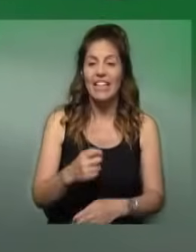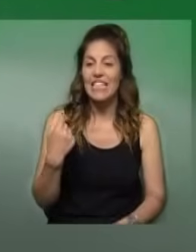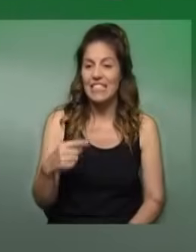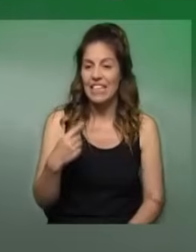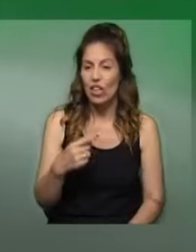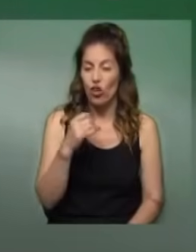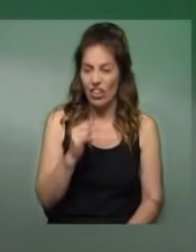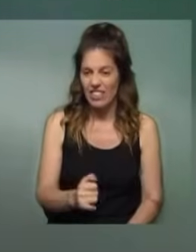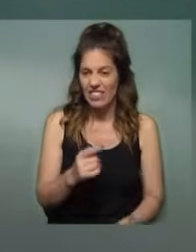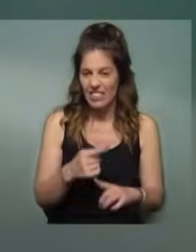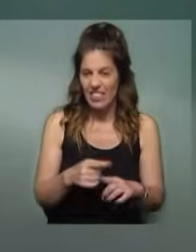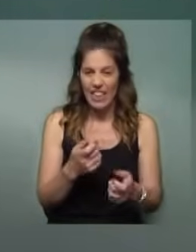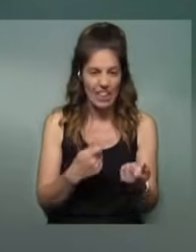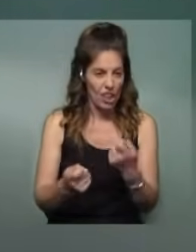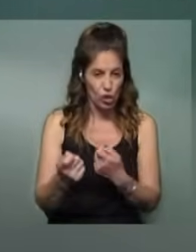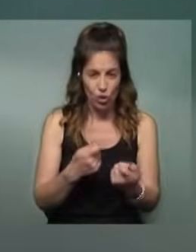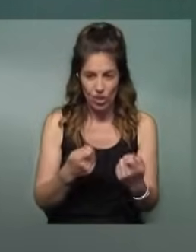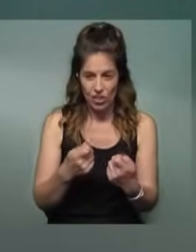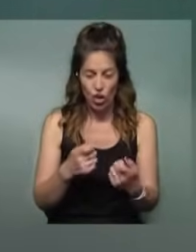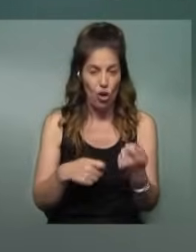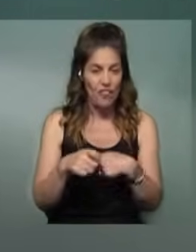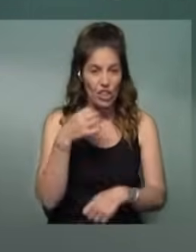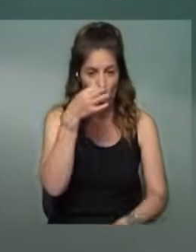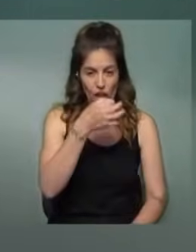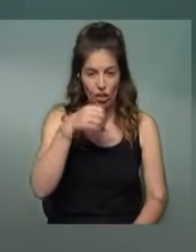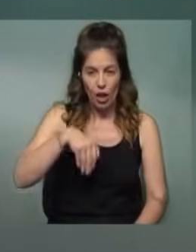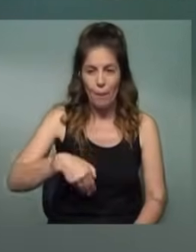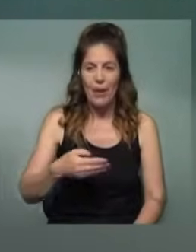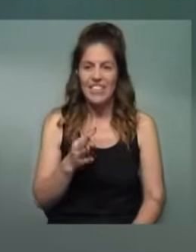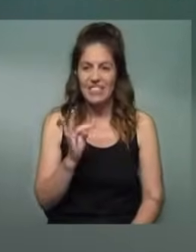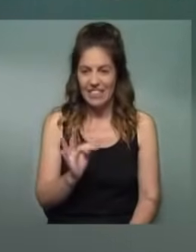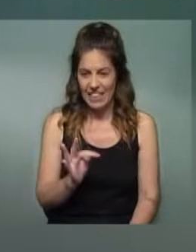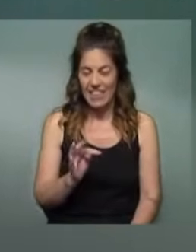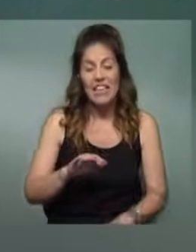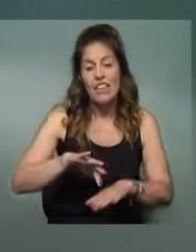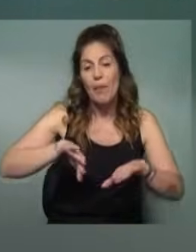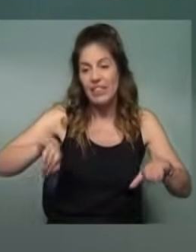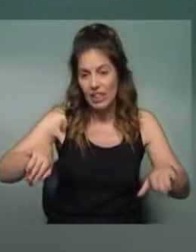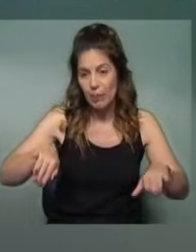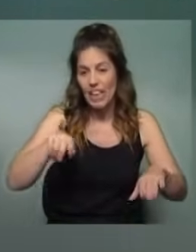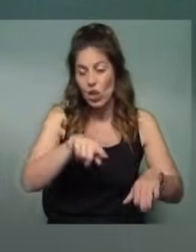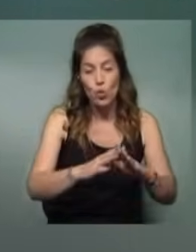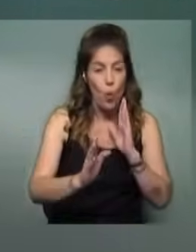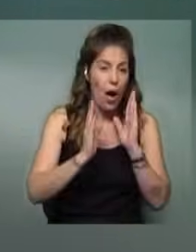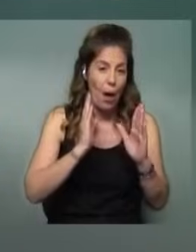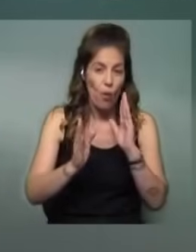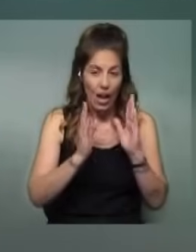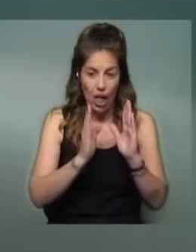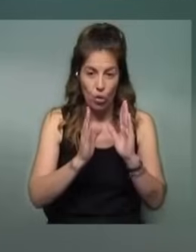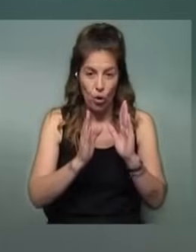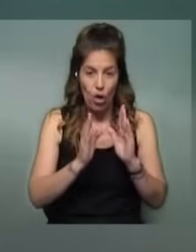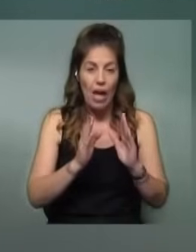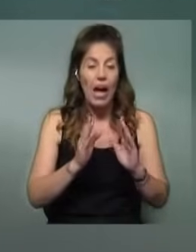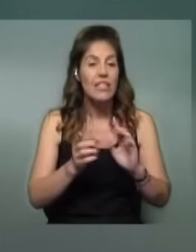que exista algún tipo de negociación con el narcotraficante Sebastián marcet independientemente de que su abogado Santiago moratorio